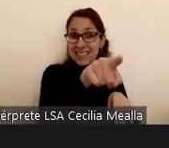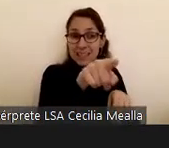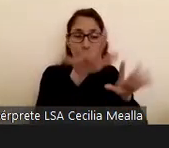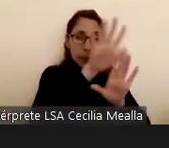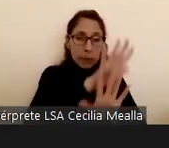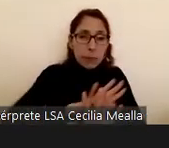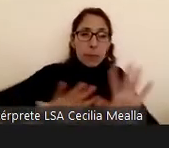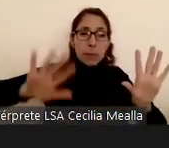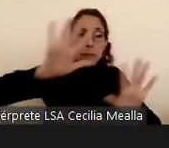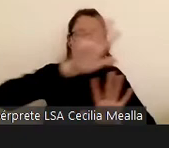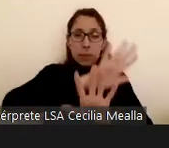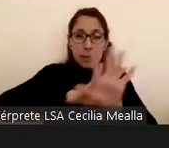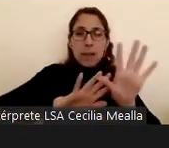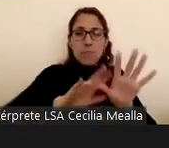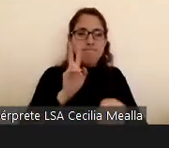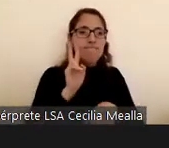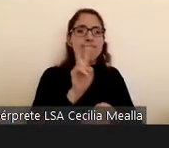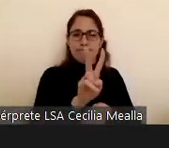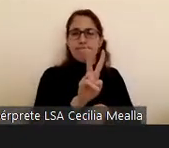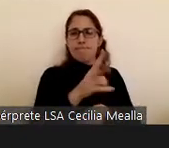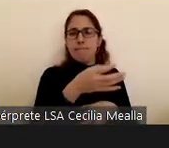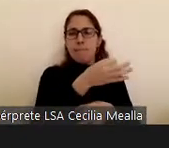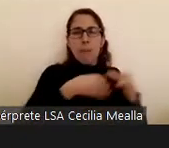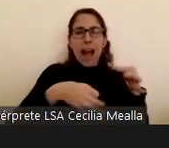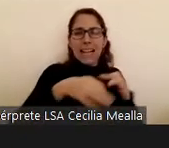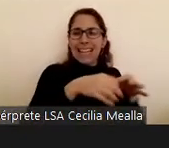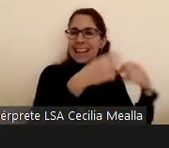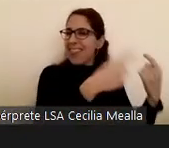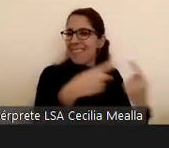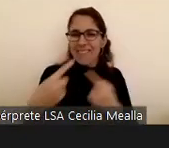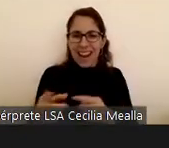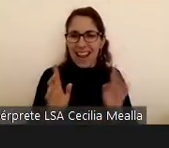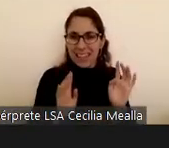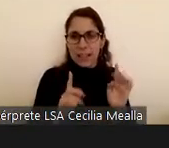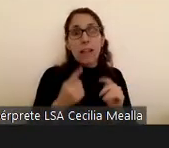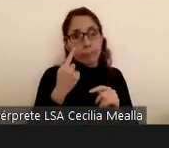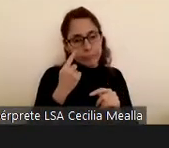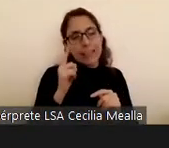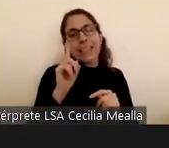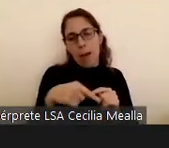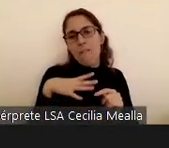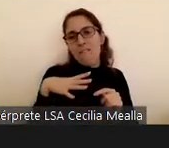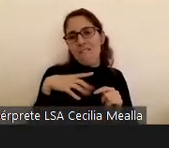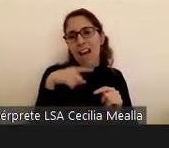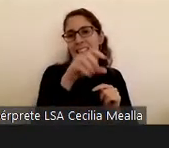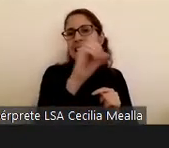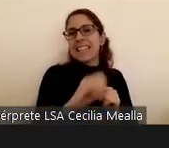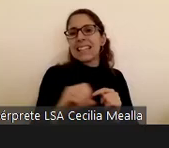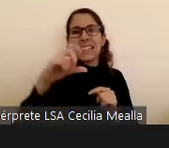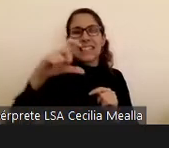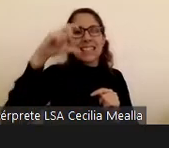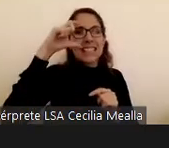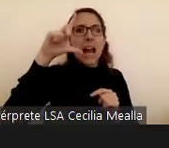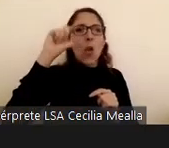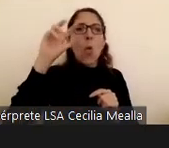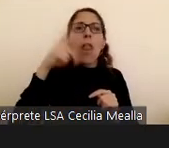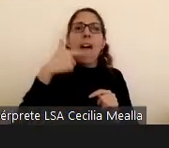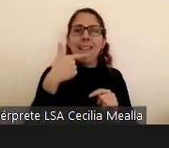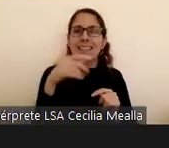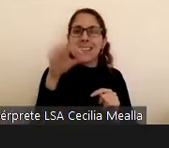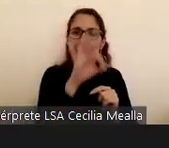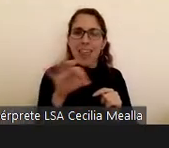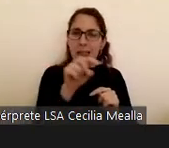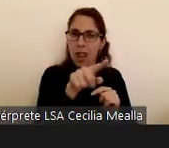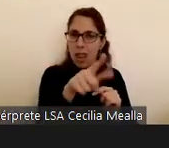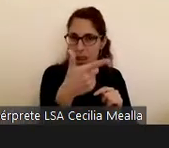y voy a ver distintos tipos de bacterias. También tendría que ver células igual, que no estoy viendo acá. Pero bueno,